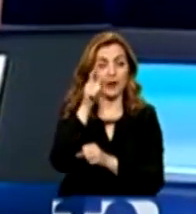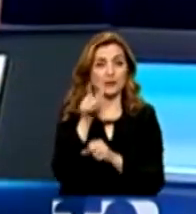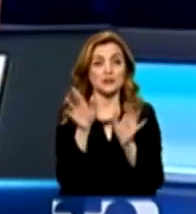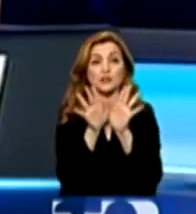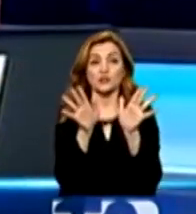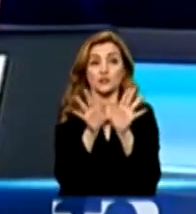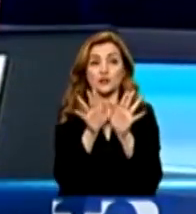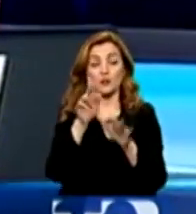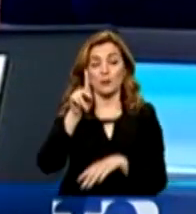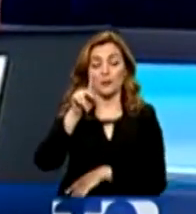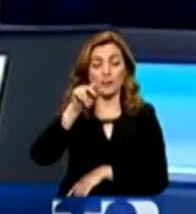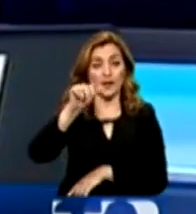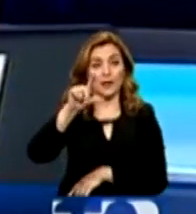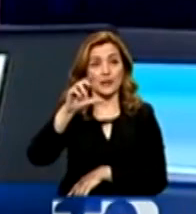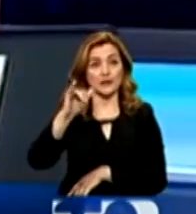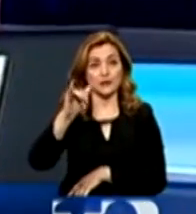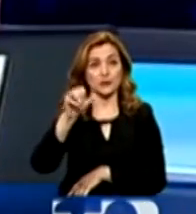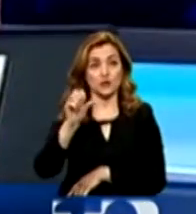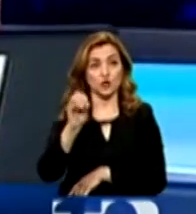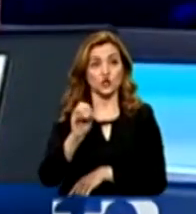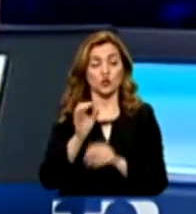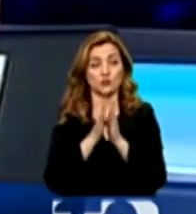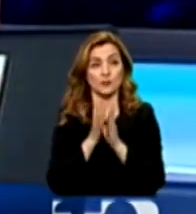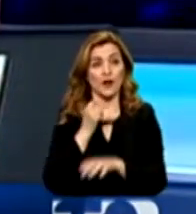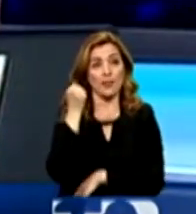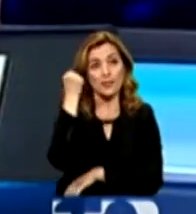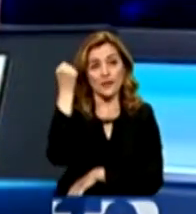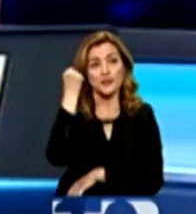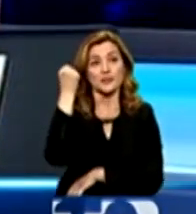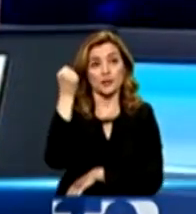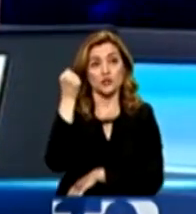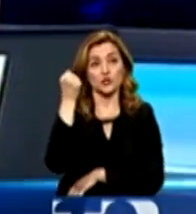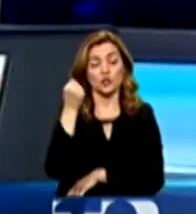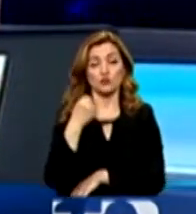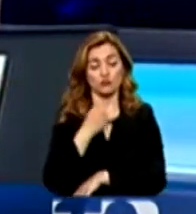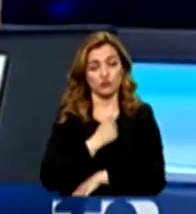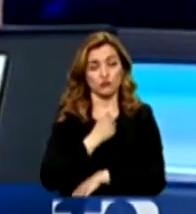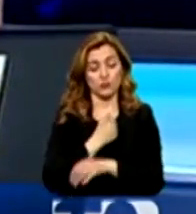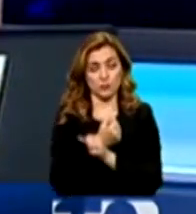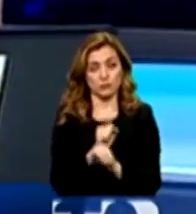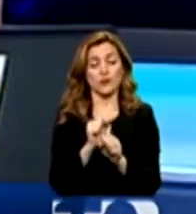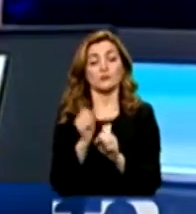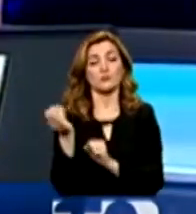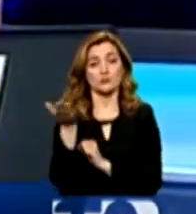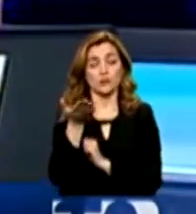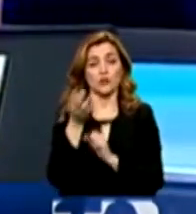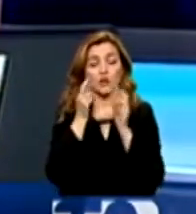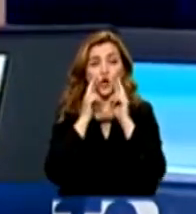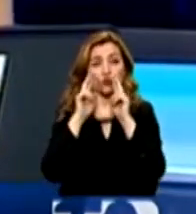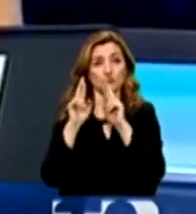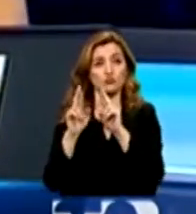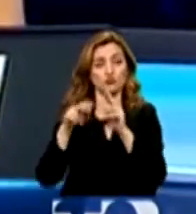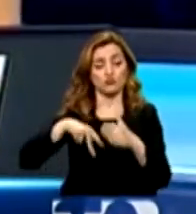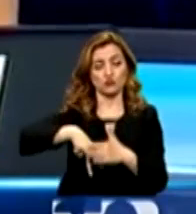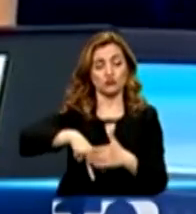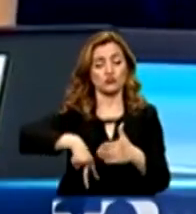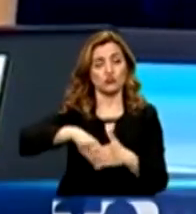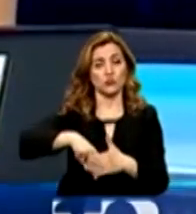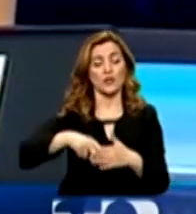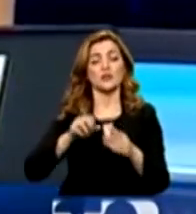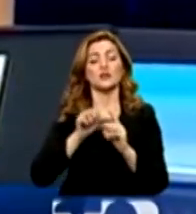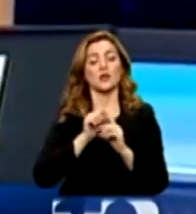del Estado, Ruth Palacios, ha solicitado su derecho a la réplica y expone su posición. Palacios reconoce limitantes en el sistema